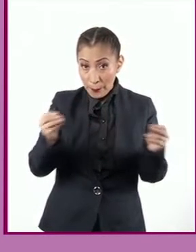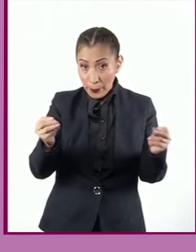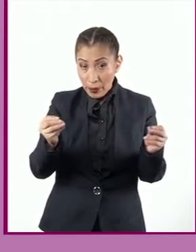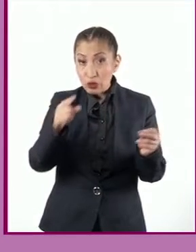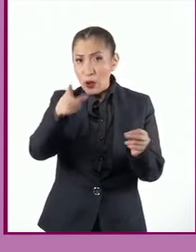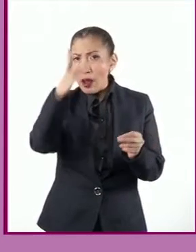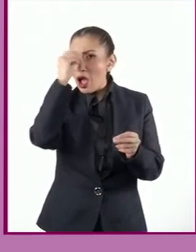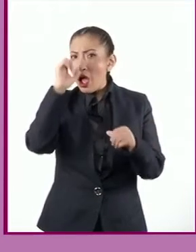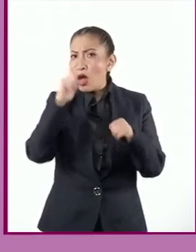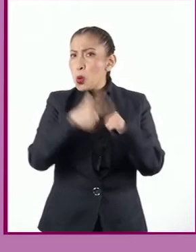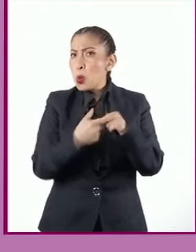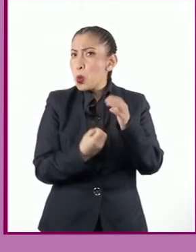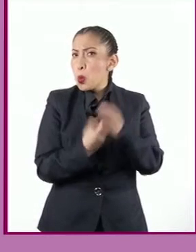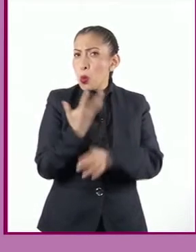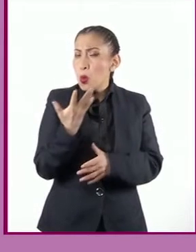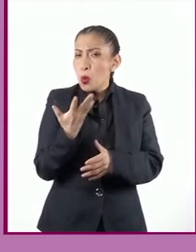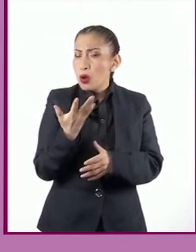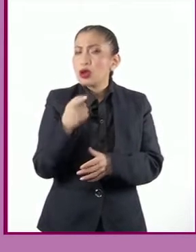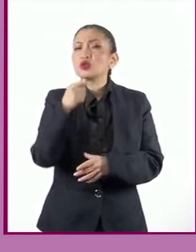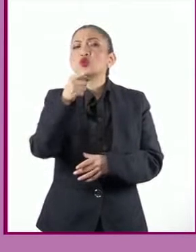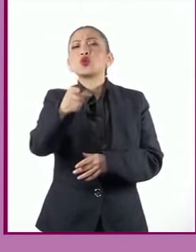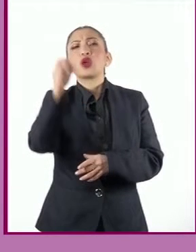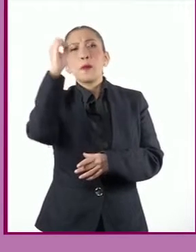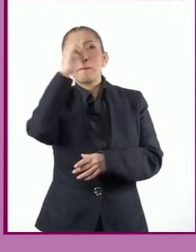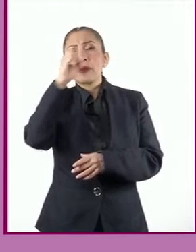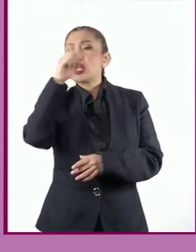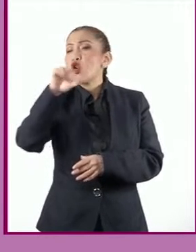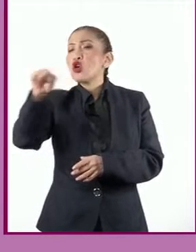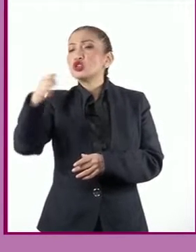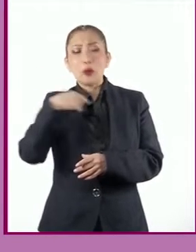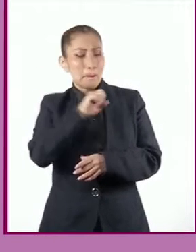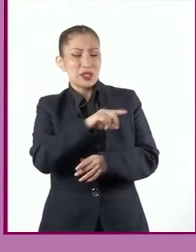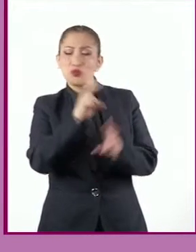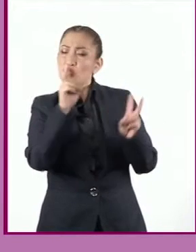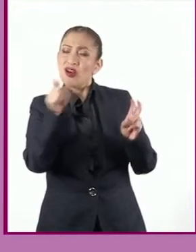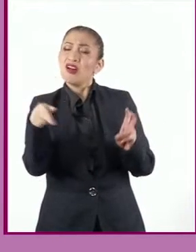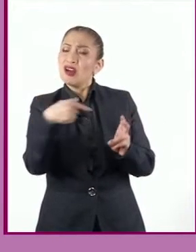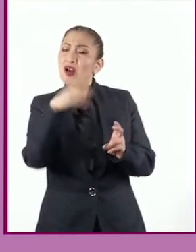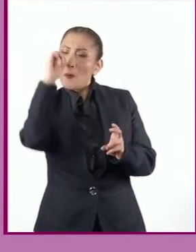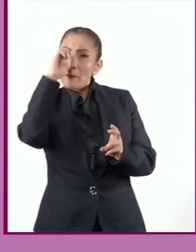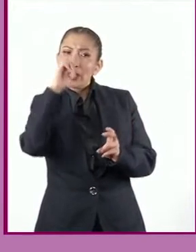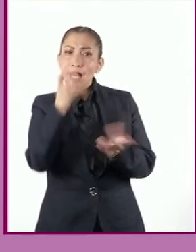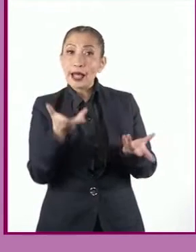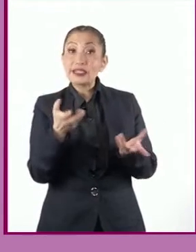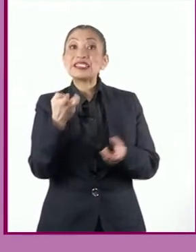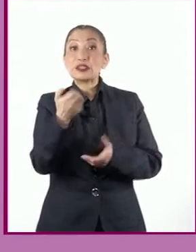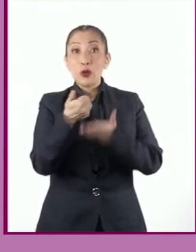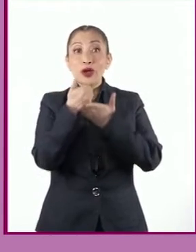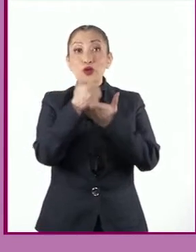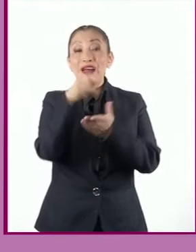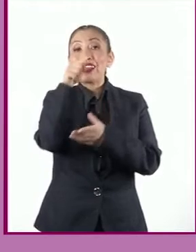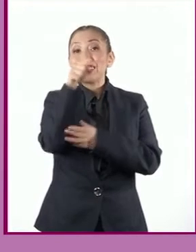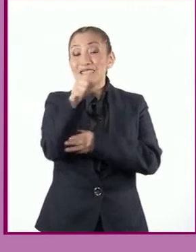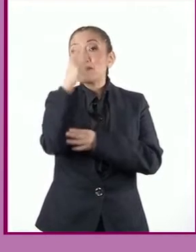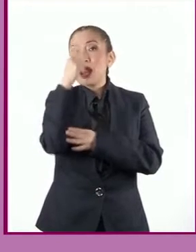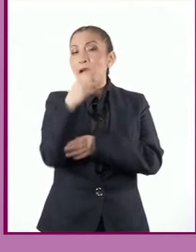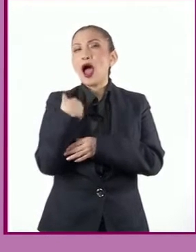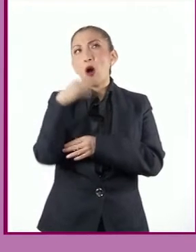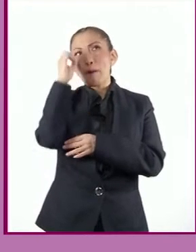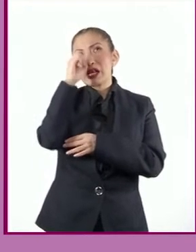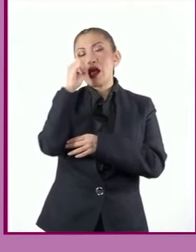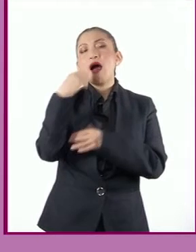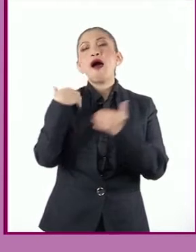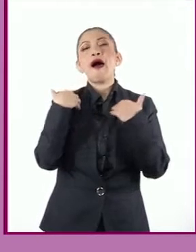¿Aprendieron algo nuevo? ¿Qué opinan las y los otros del texto? Pues esto les ayudará a tener una